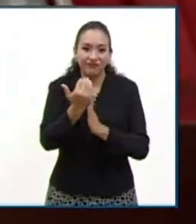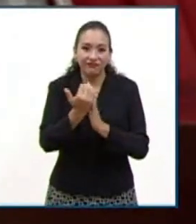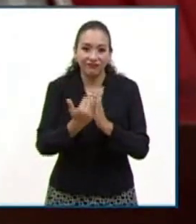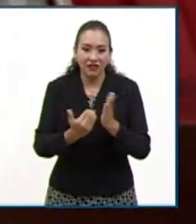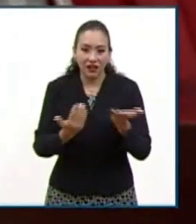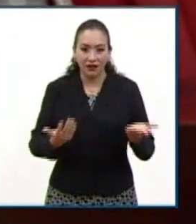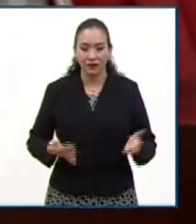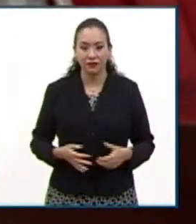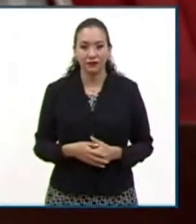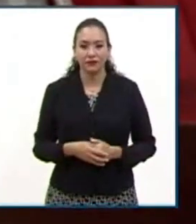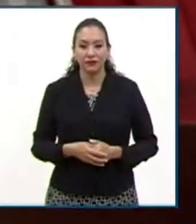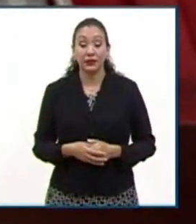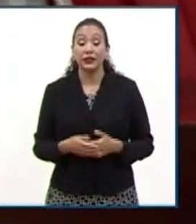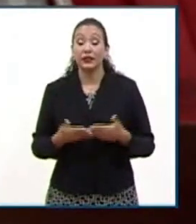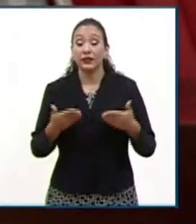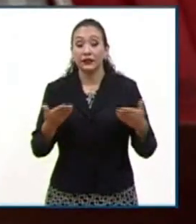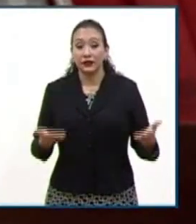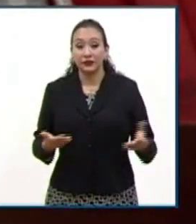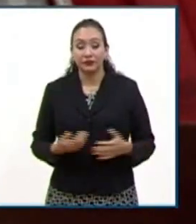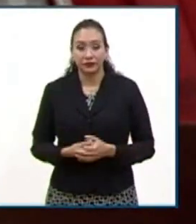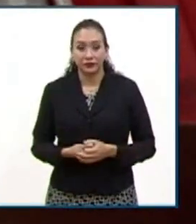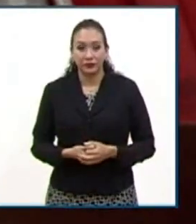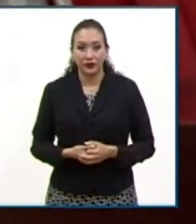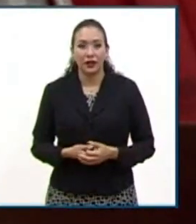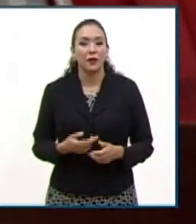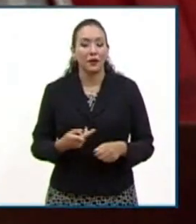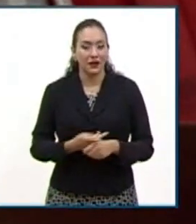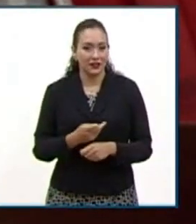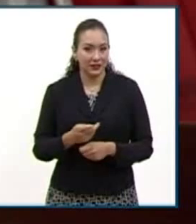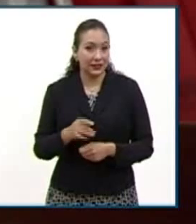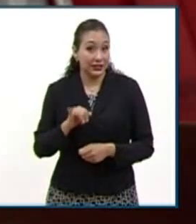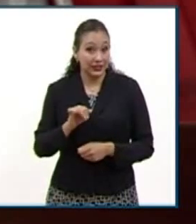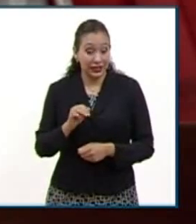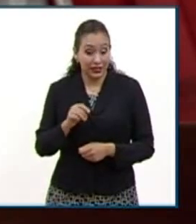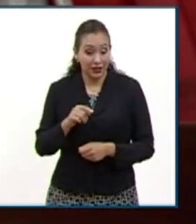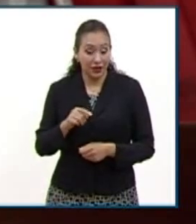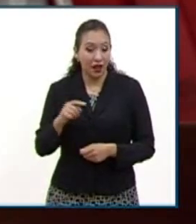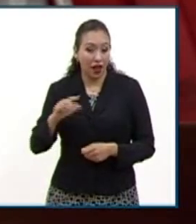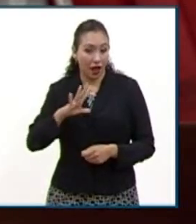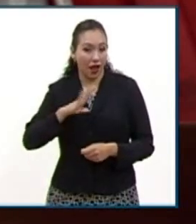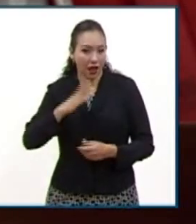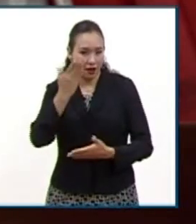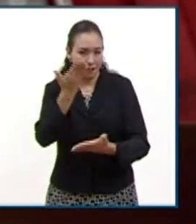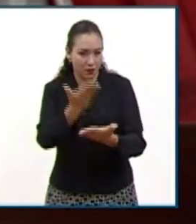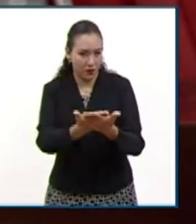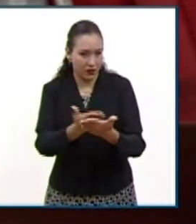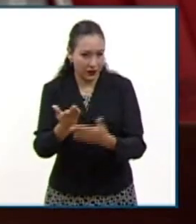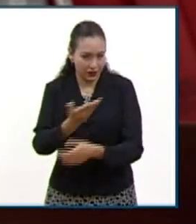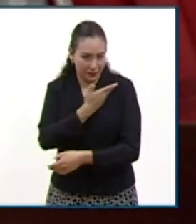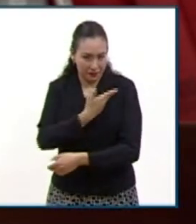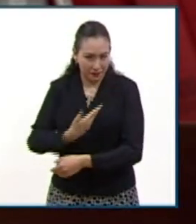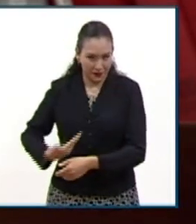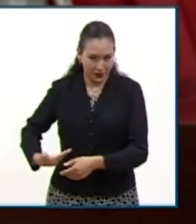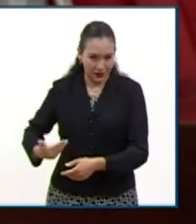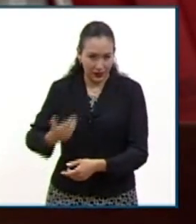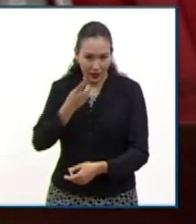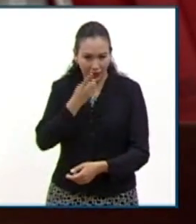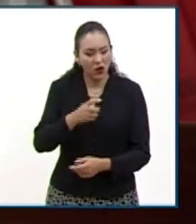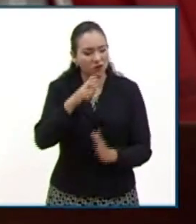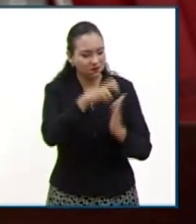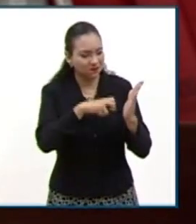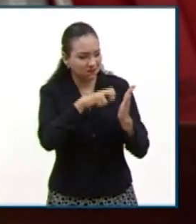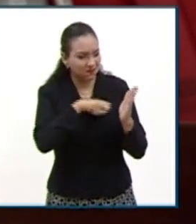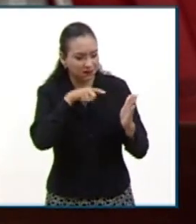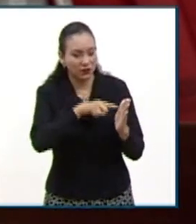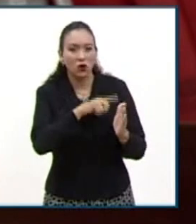De materializarse la intención del Poder Legislativo, pues estas suspensiones a las que antes